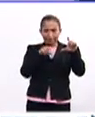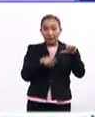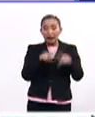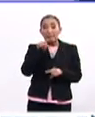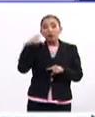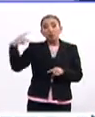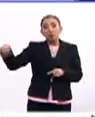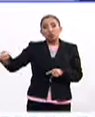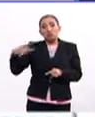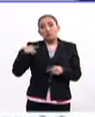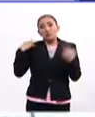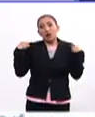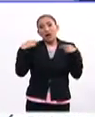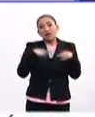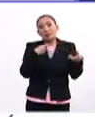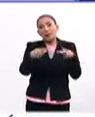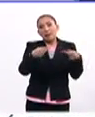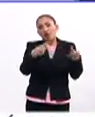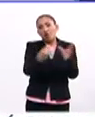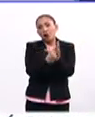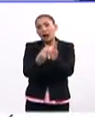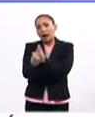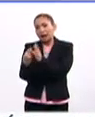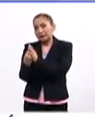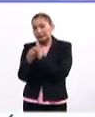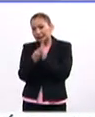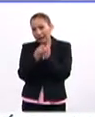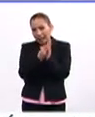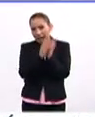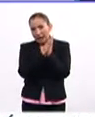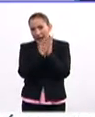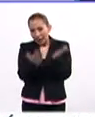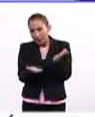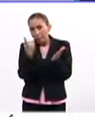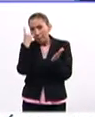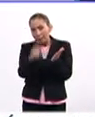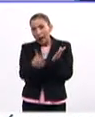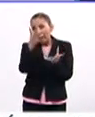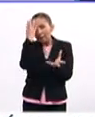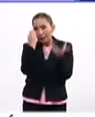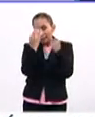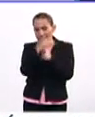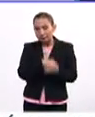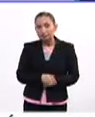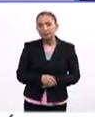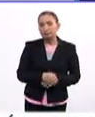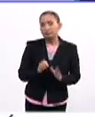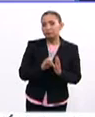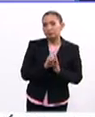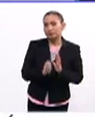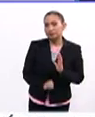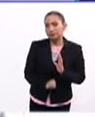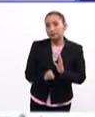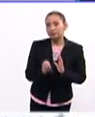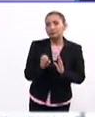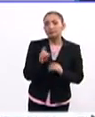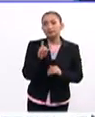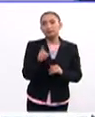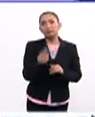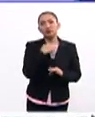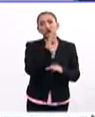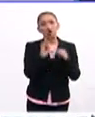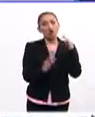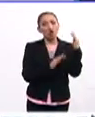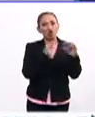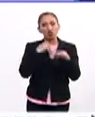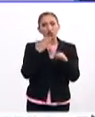acuerdo a la organización que se tiene en el libro para atender los aprendizajes. Es decir que pues